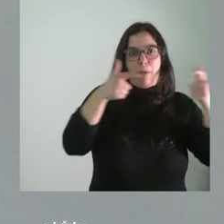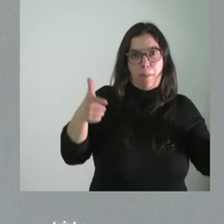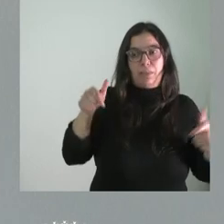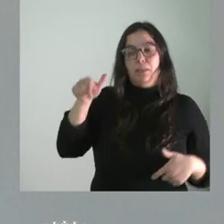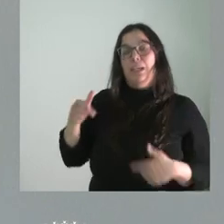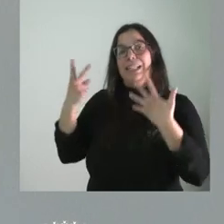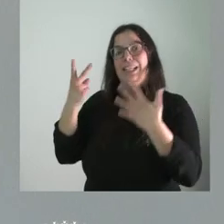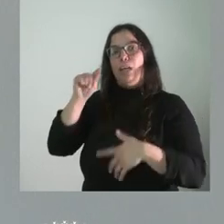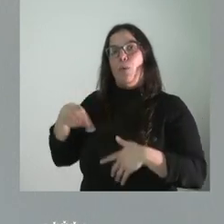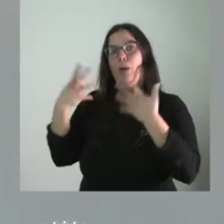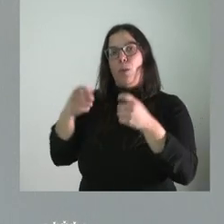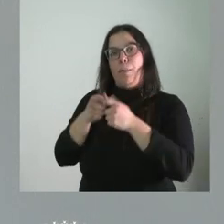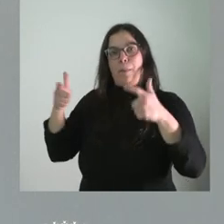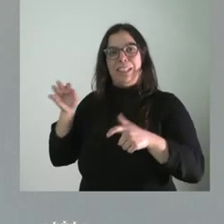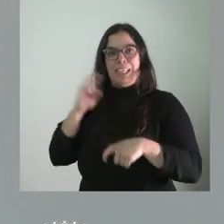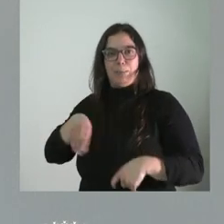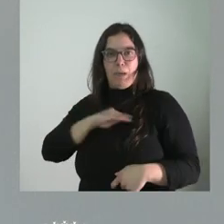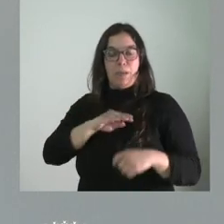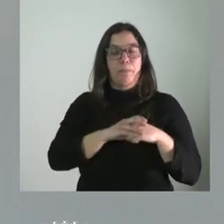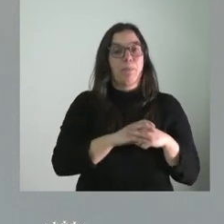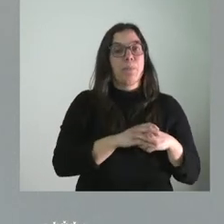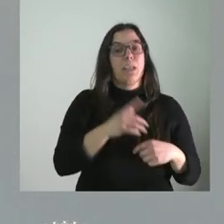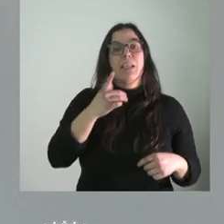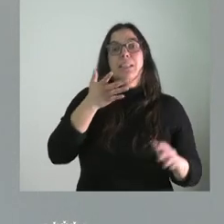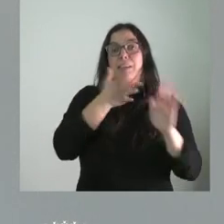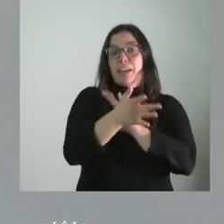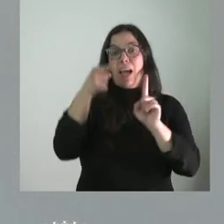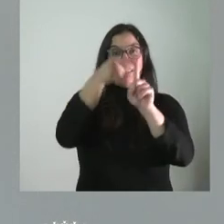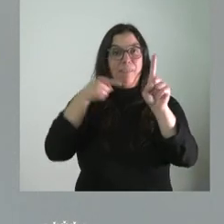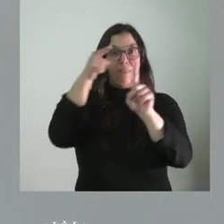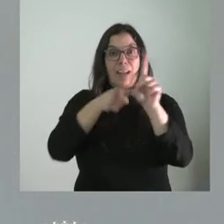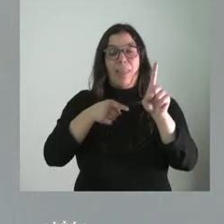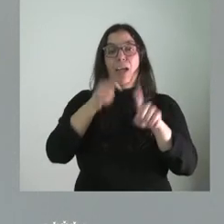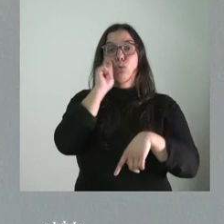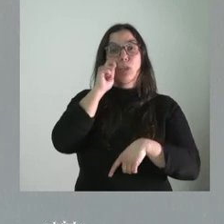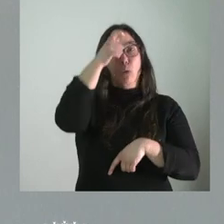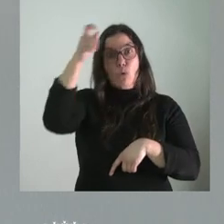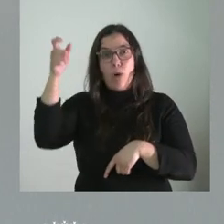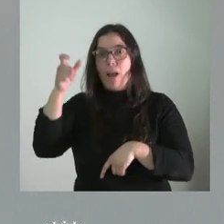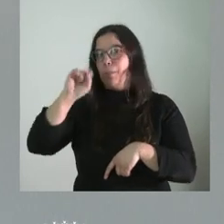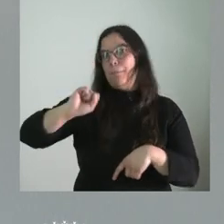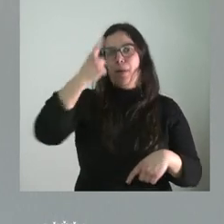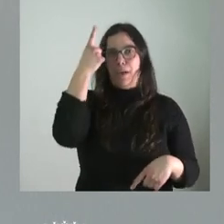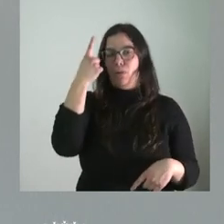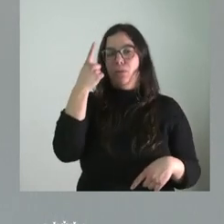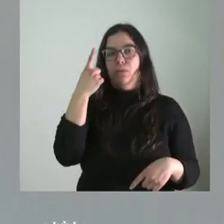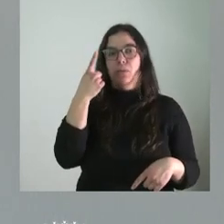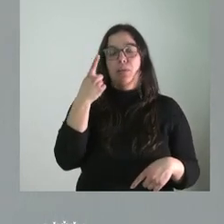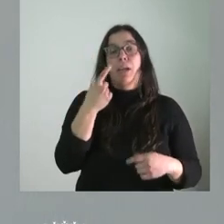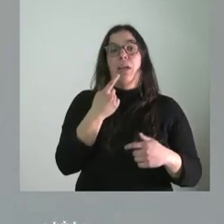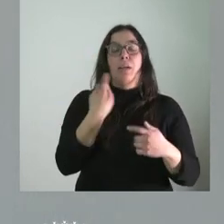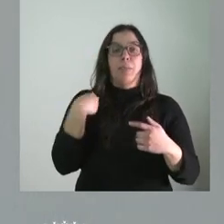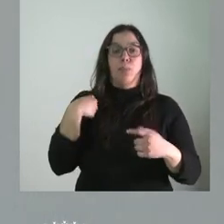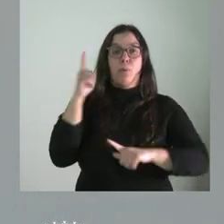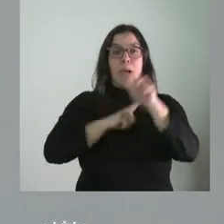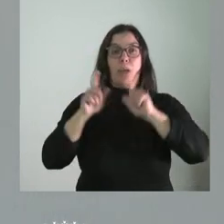nacional y nos consolidamos como primer destino de turismo rural acaparando más del 17% de Todos Los viajeros y